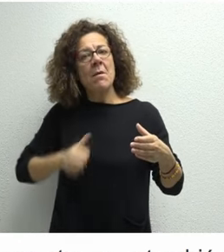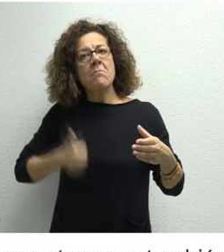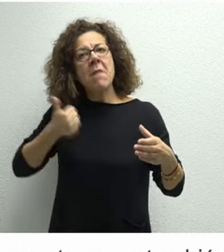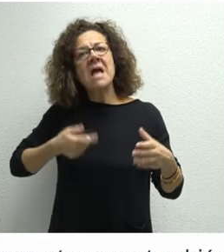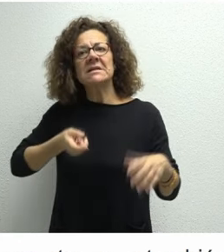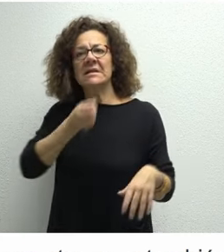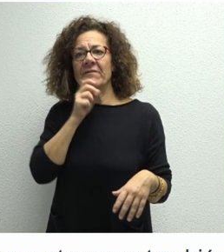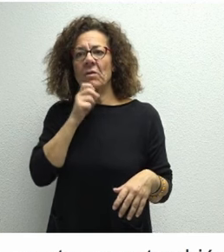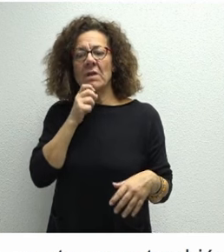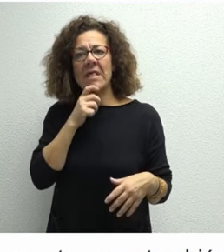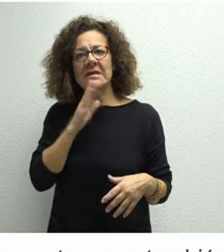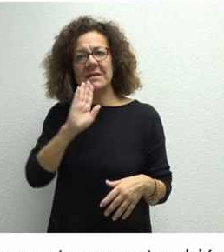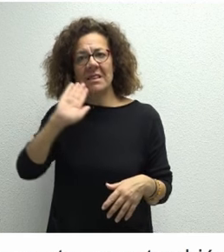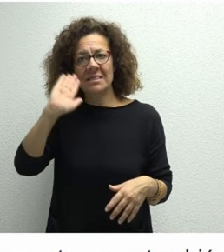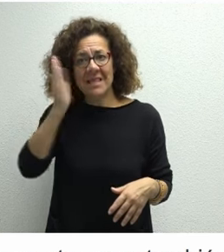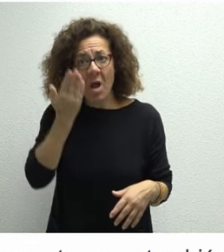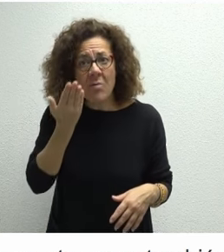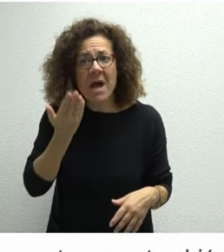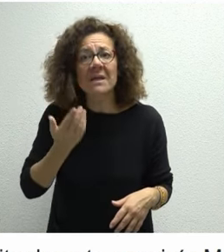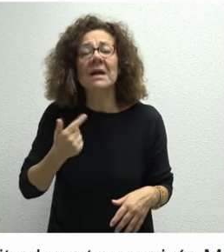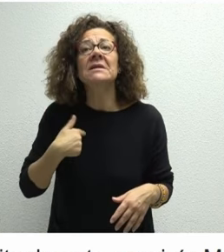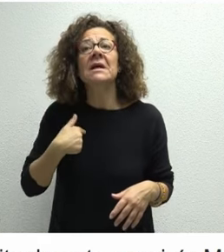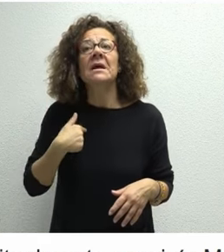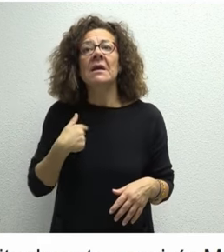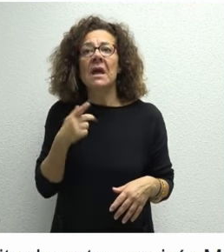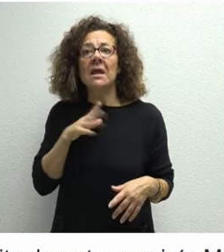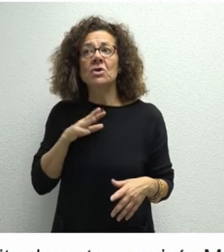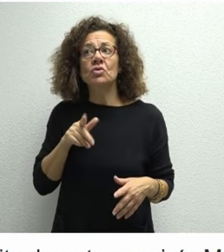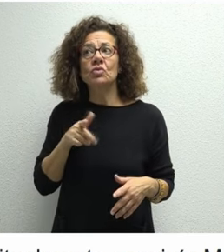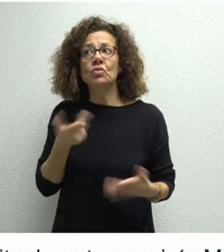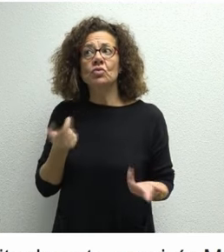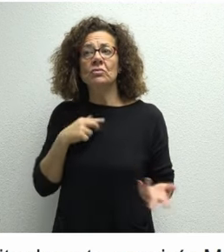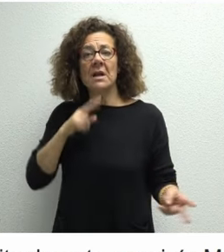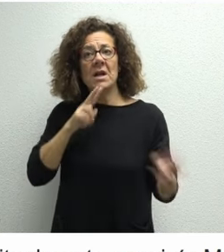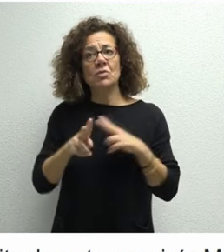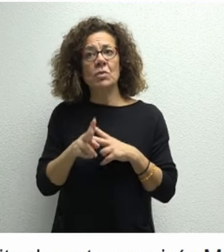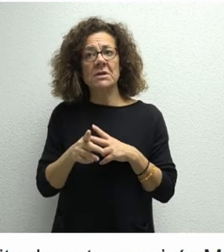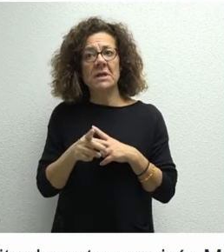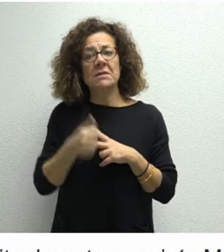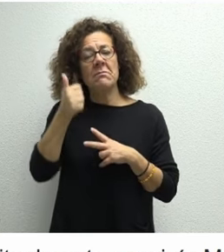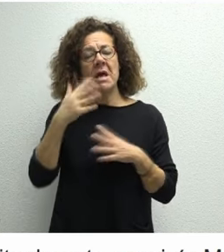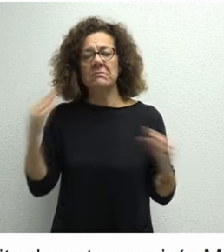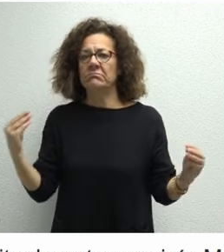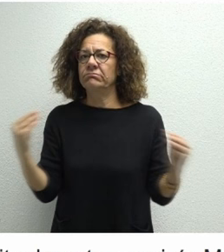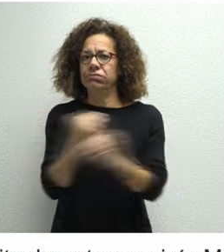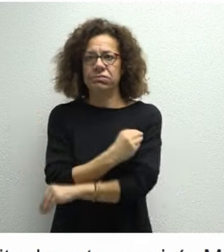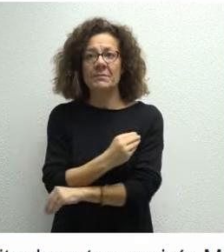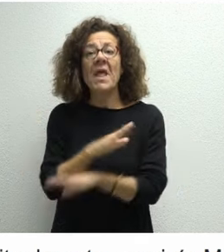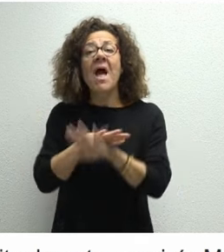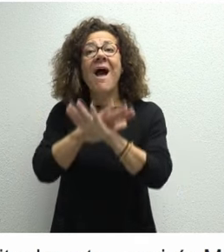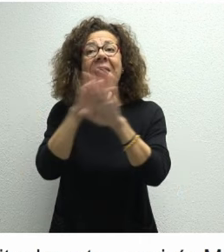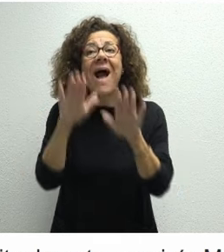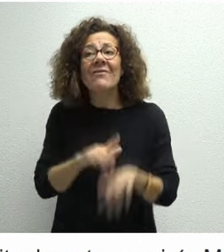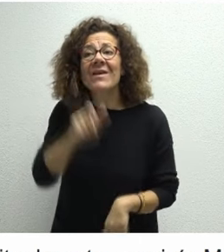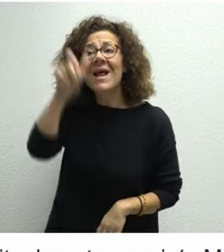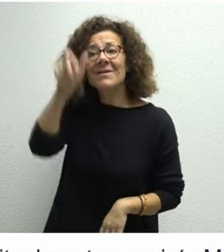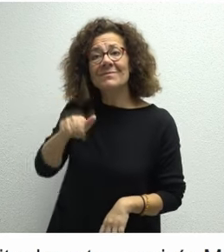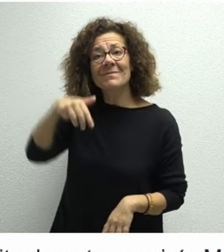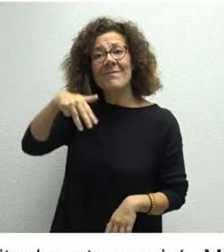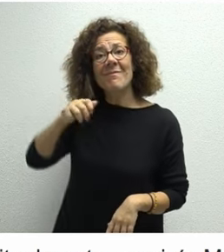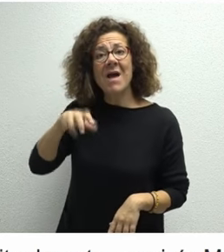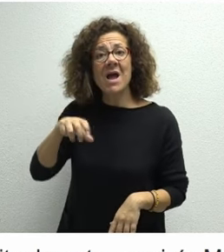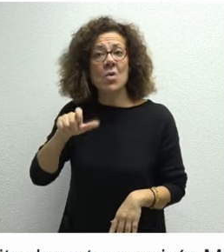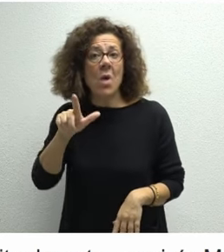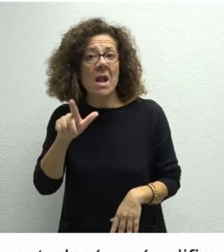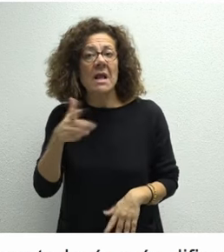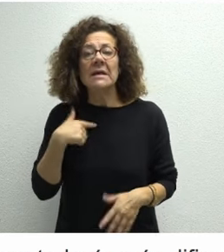dificultades traumáticas eh Y bueno y que sus respuestas sean todavía más desadaptadas no Al fin y al cabo Manuel queda eh